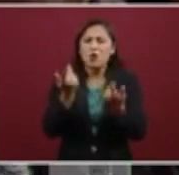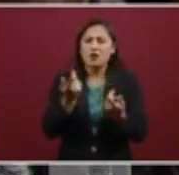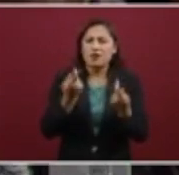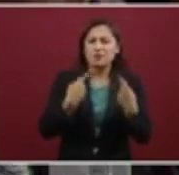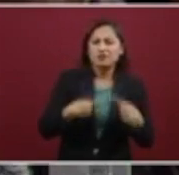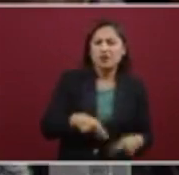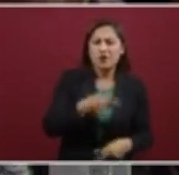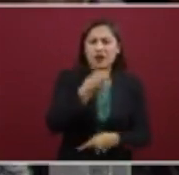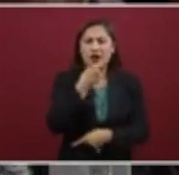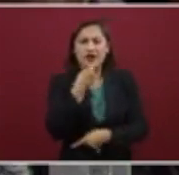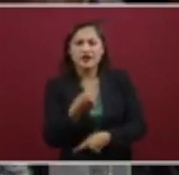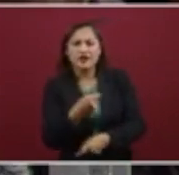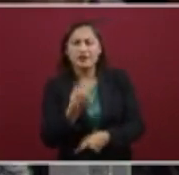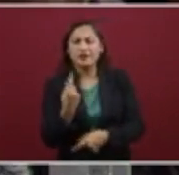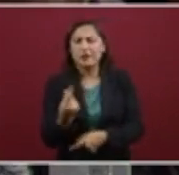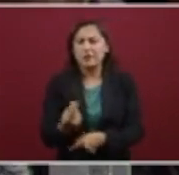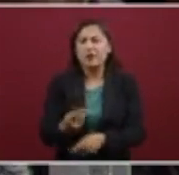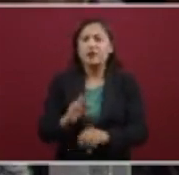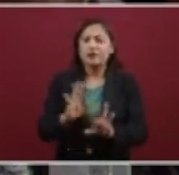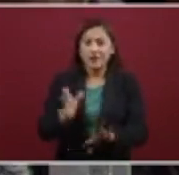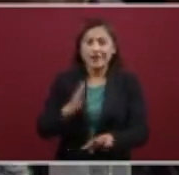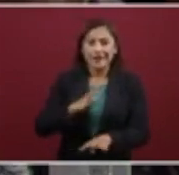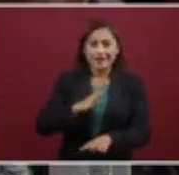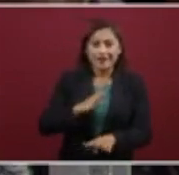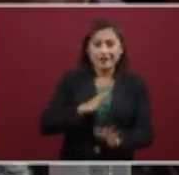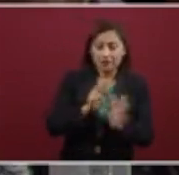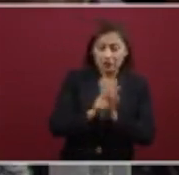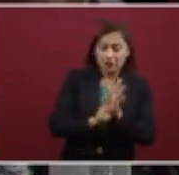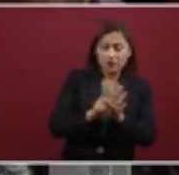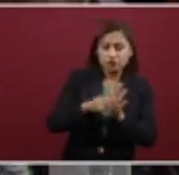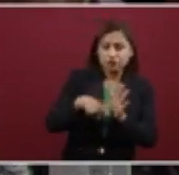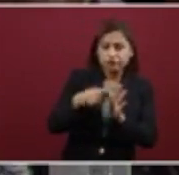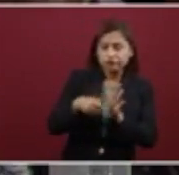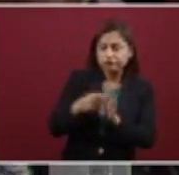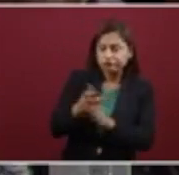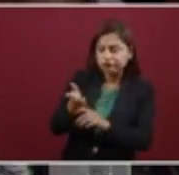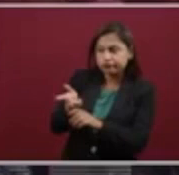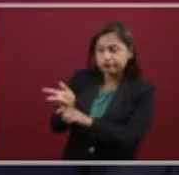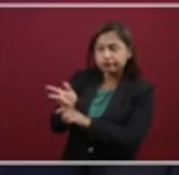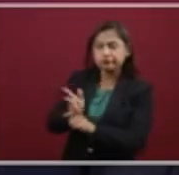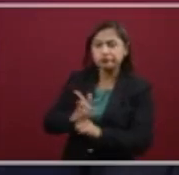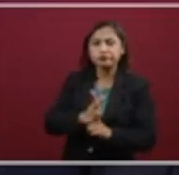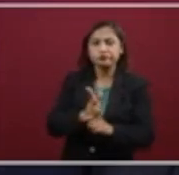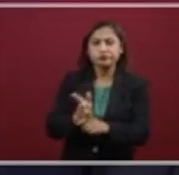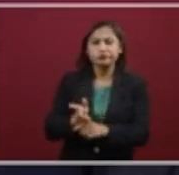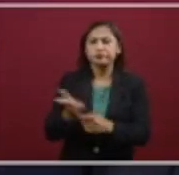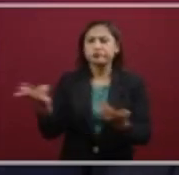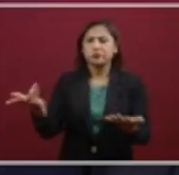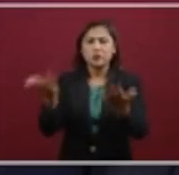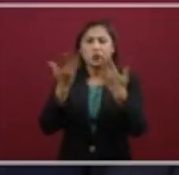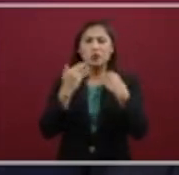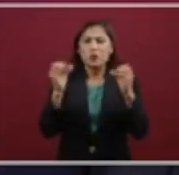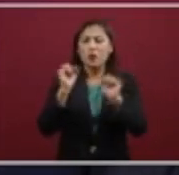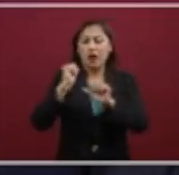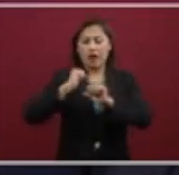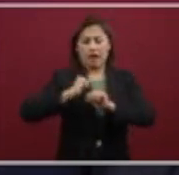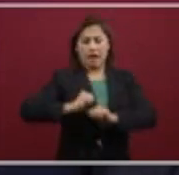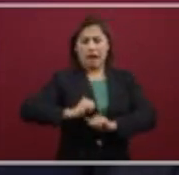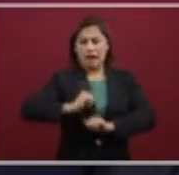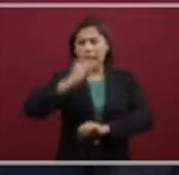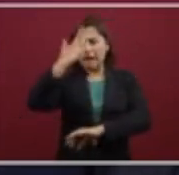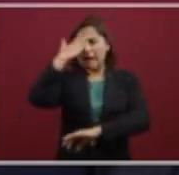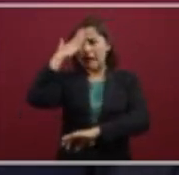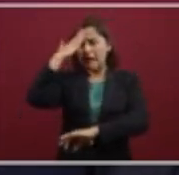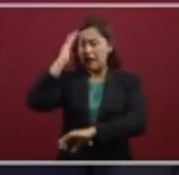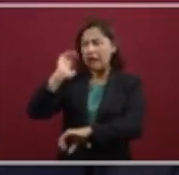documentado audiovisualmente y no hay autoridad alguna que esté interviniendo